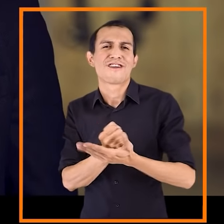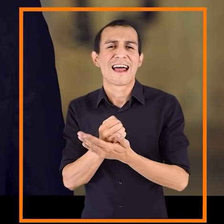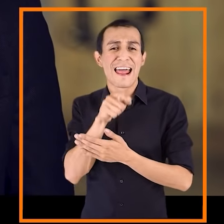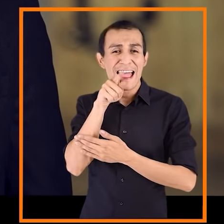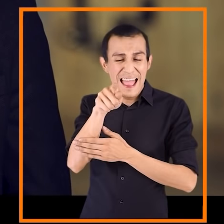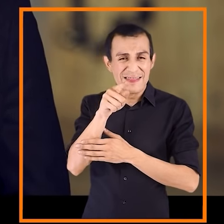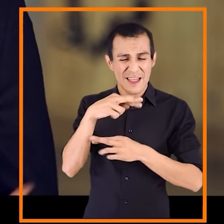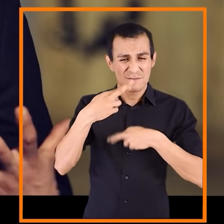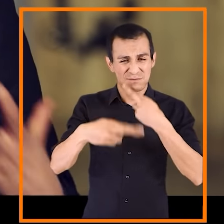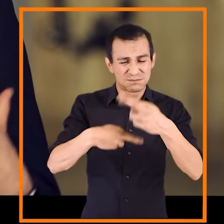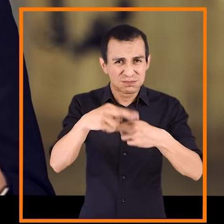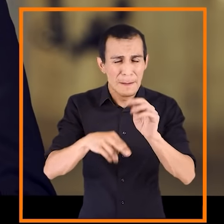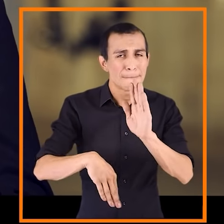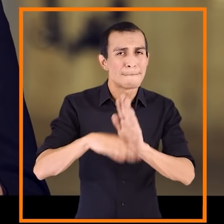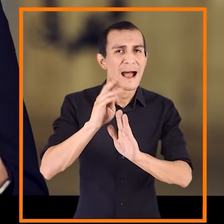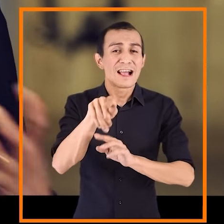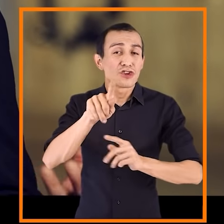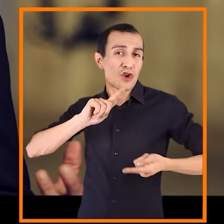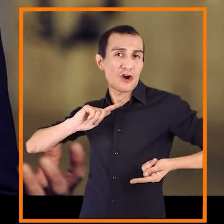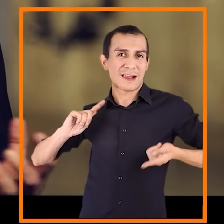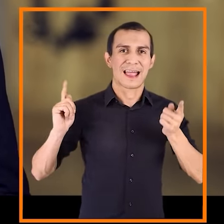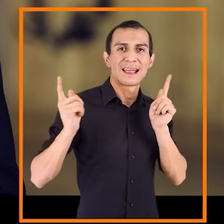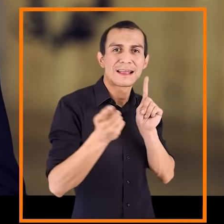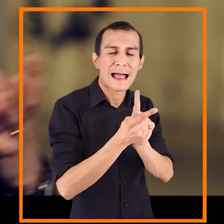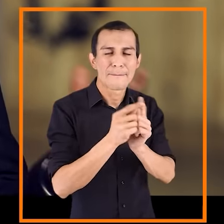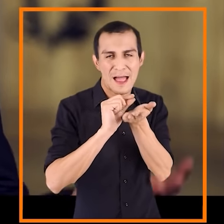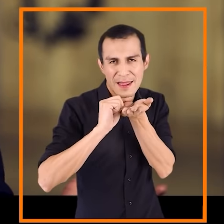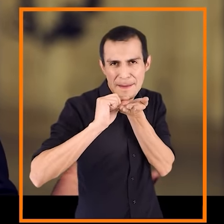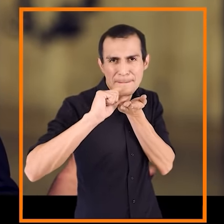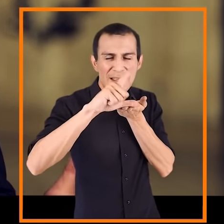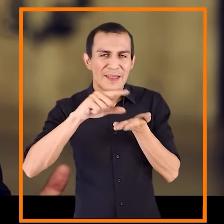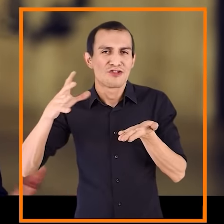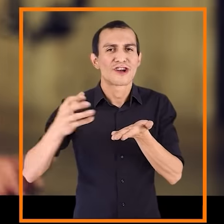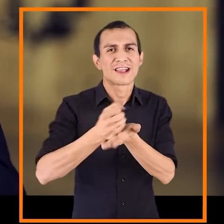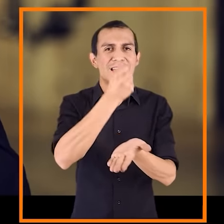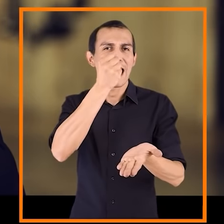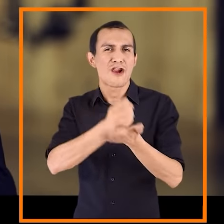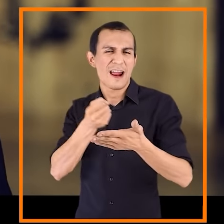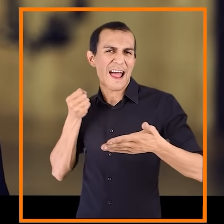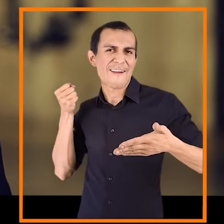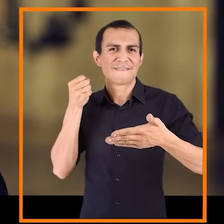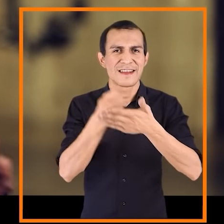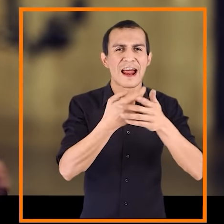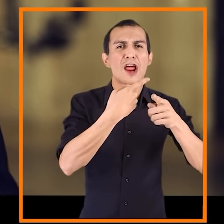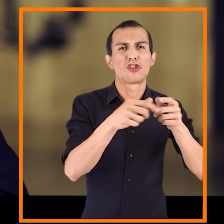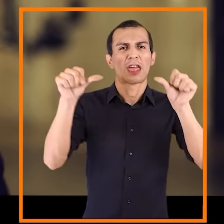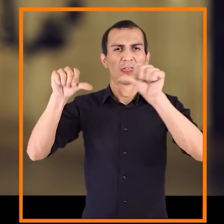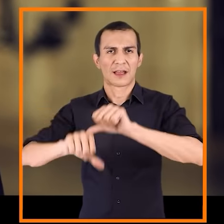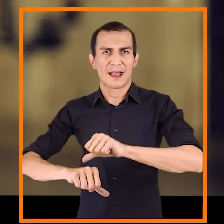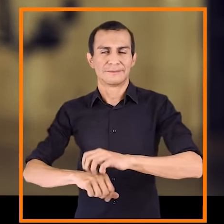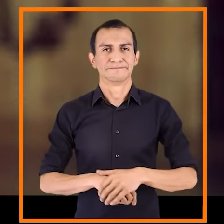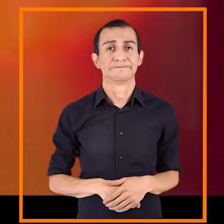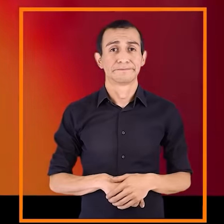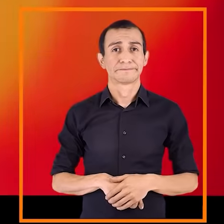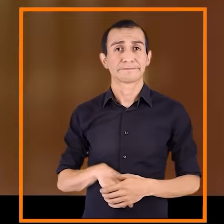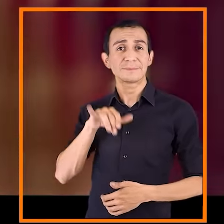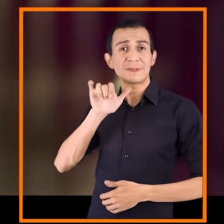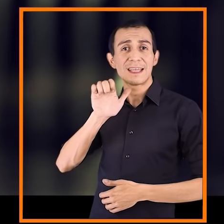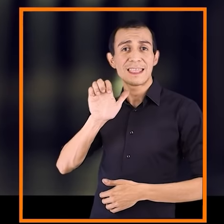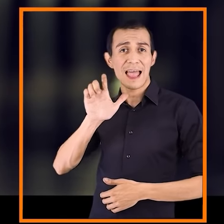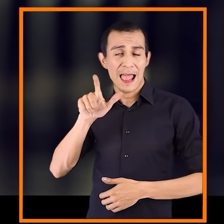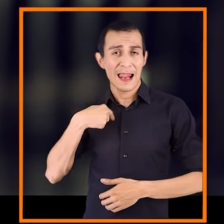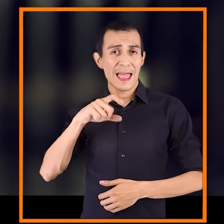su emprendimiento mucho más allá. Creo que eso es lo que cambia en un emprendimiento que llega al final y otro que se cae en el camino.